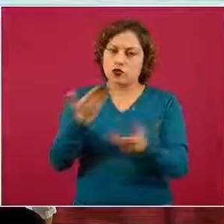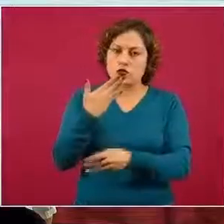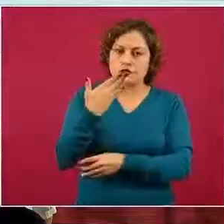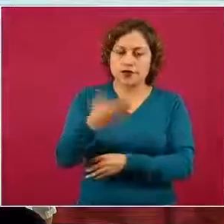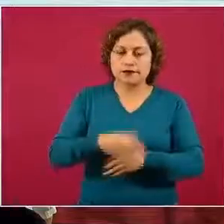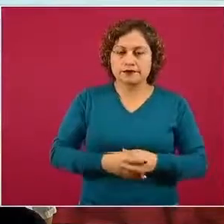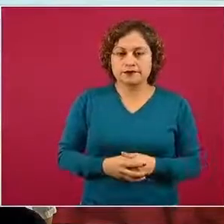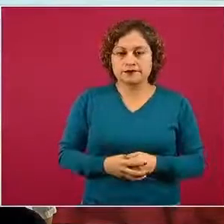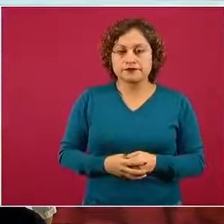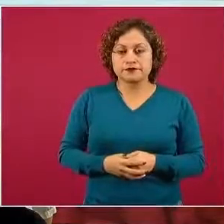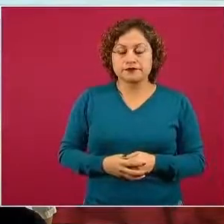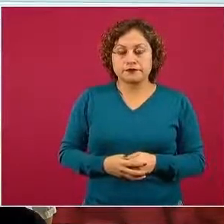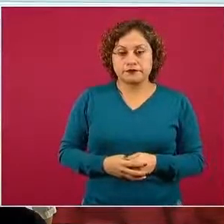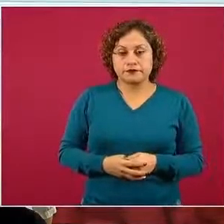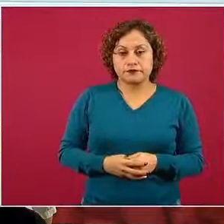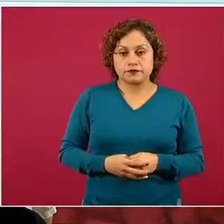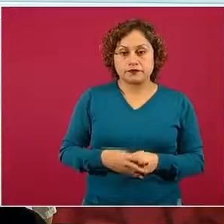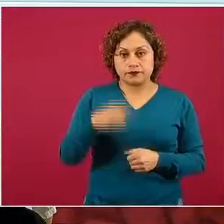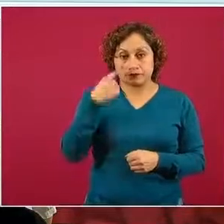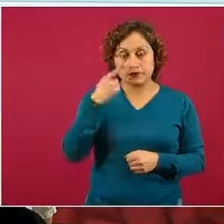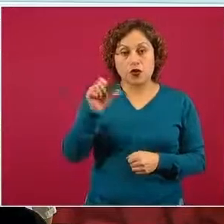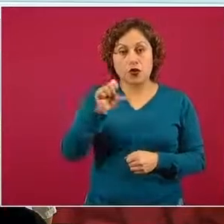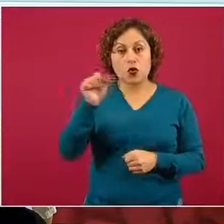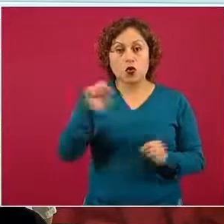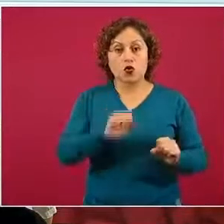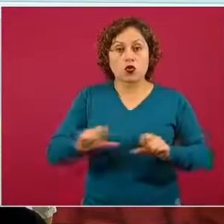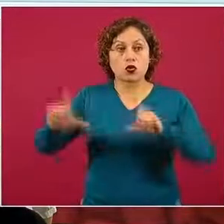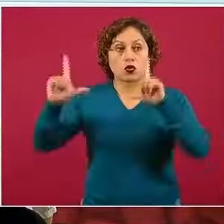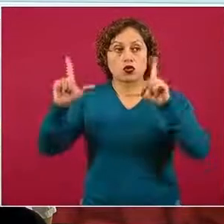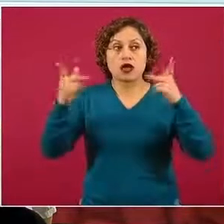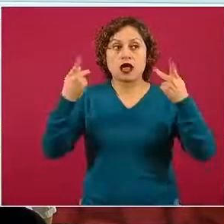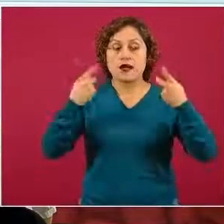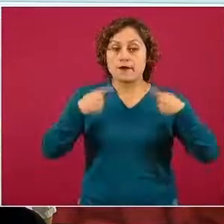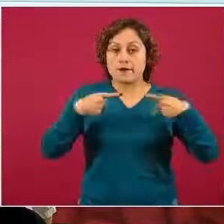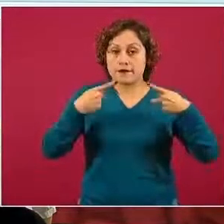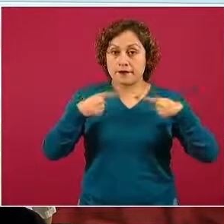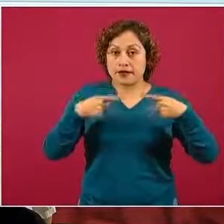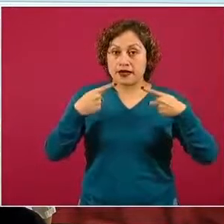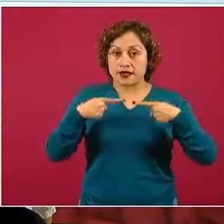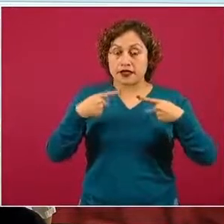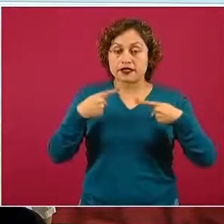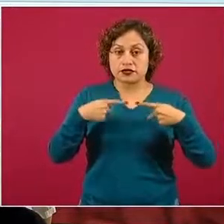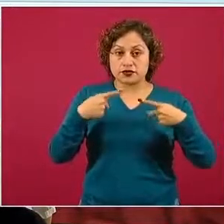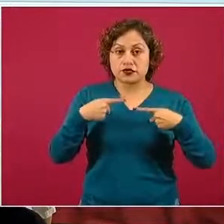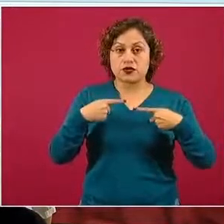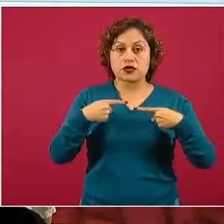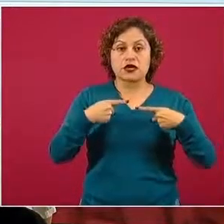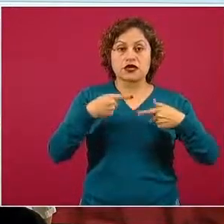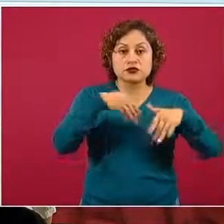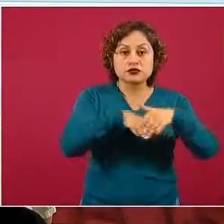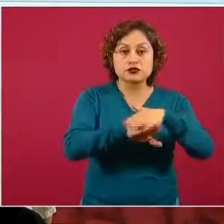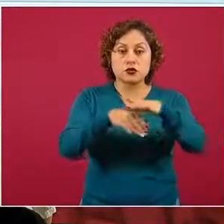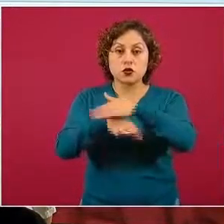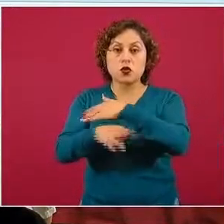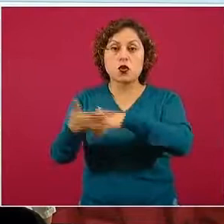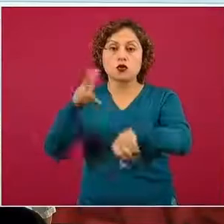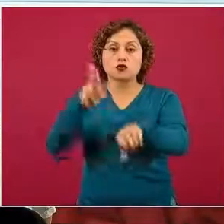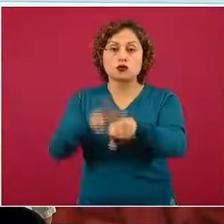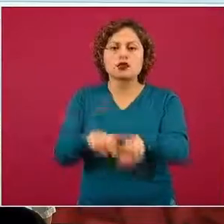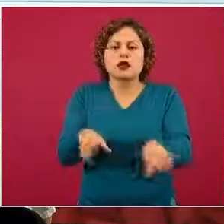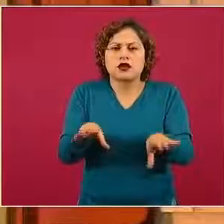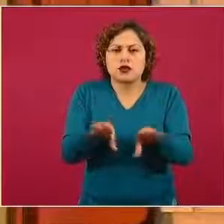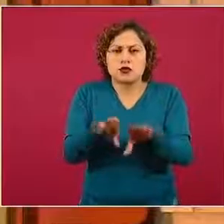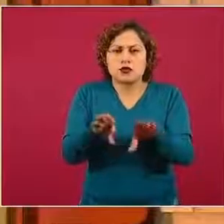diapositiva repasamos cómo se encuentra la ocupación y la disponibilidad hospitalaria en las 32